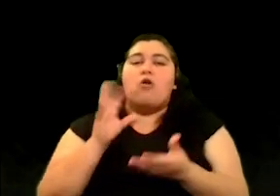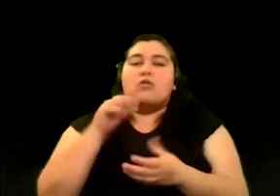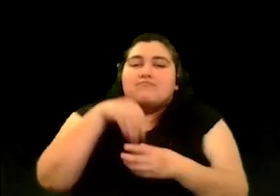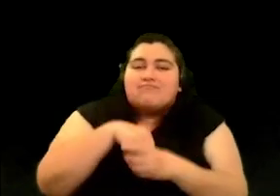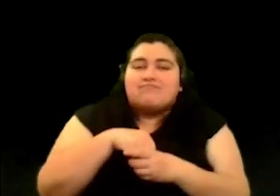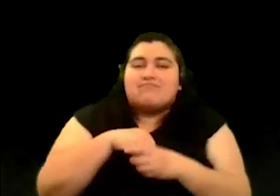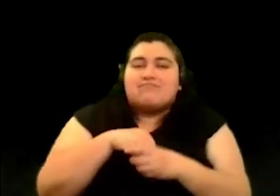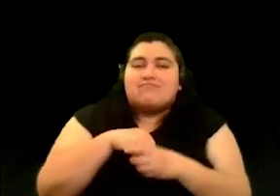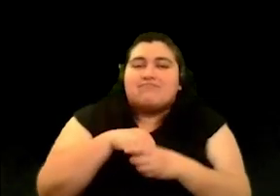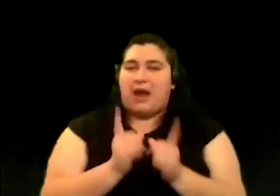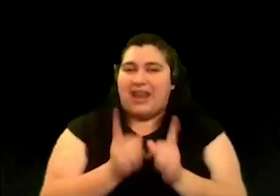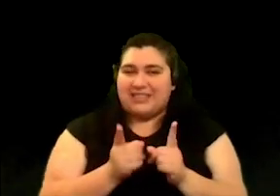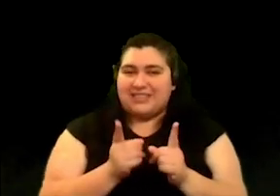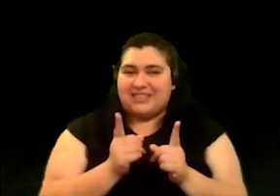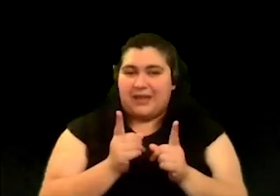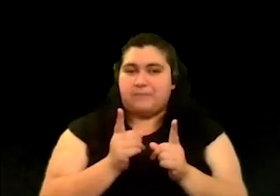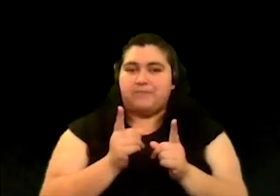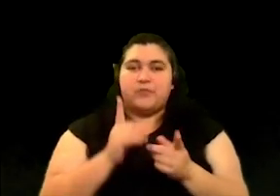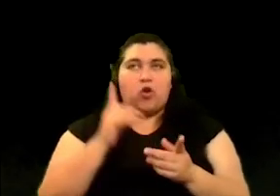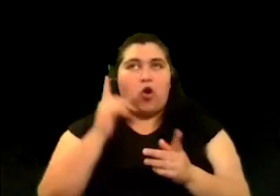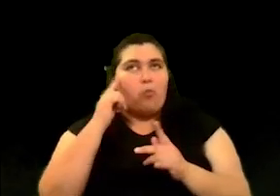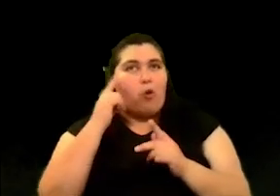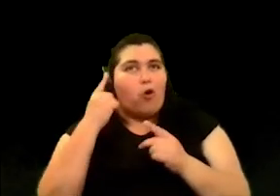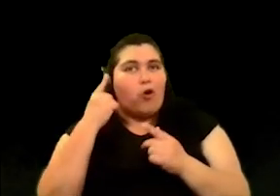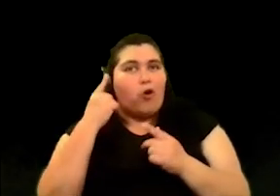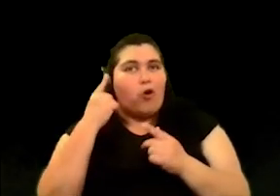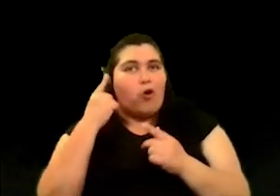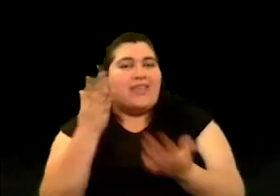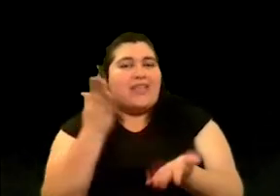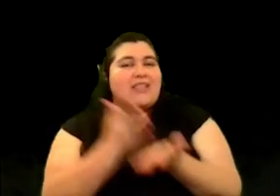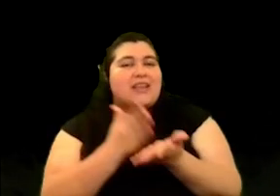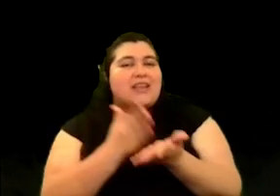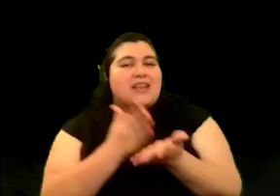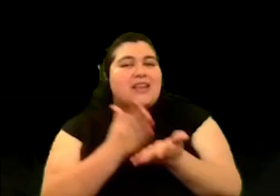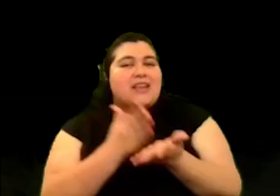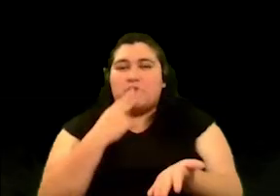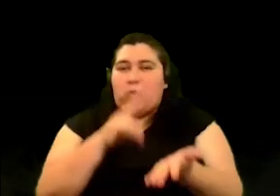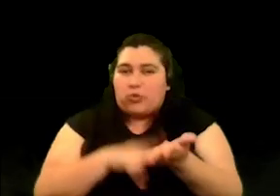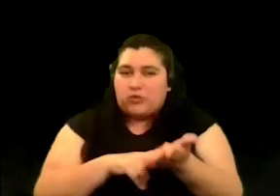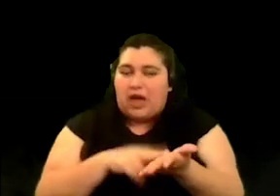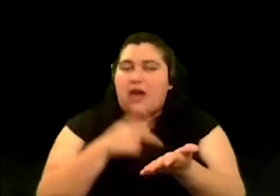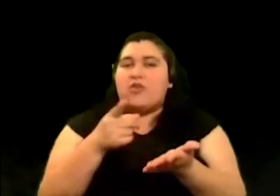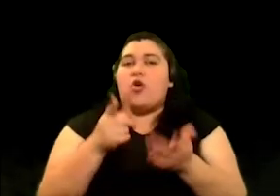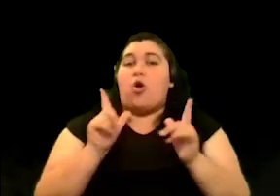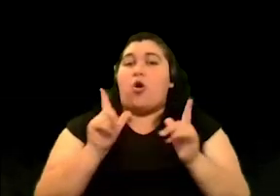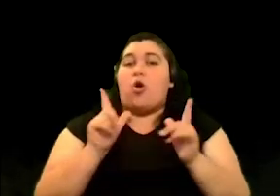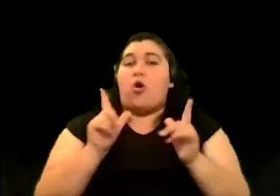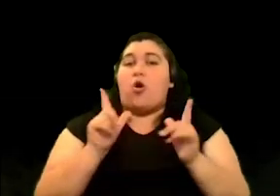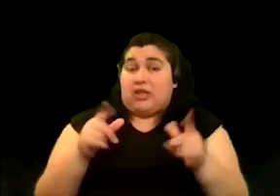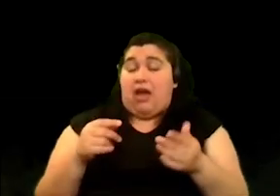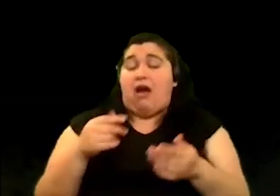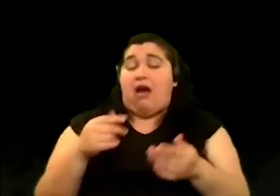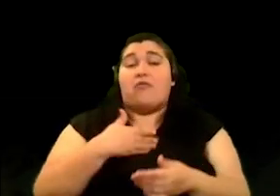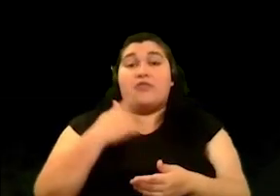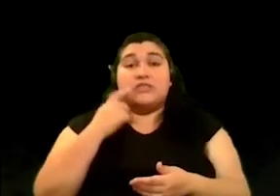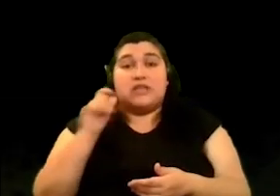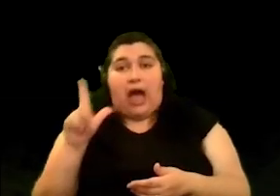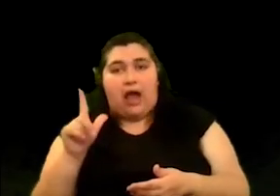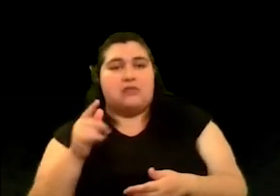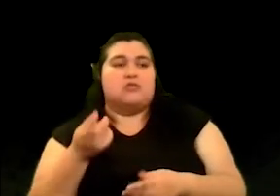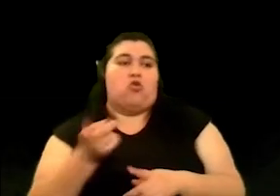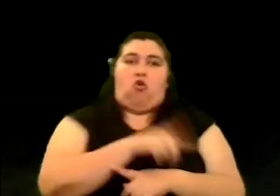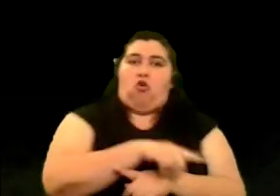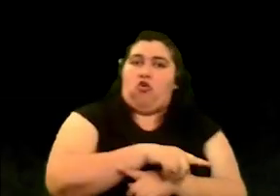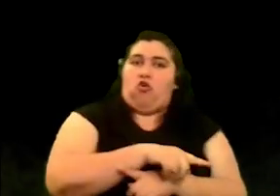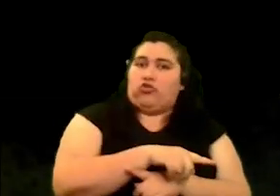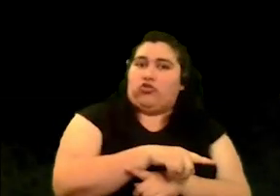Establecimiento permanente, esa ficción del derecho tributario que se le da a personería fiscal antes que personería jurídica a un